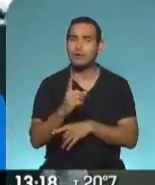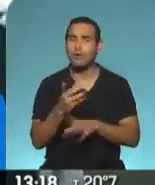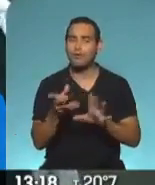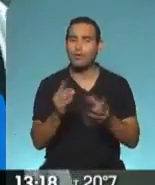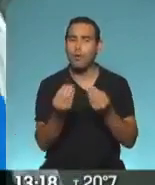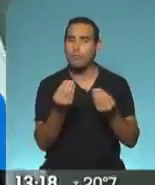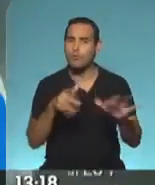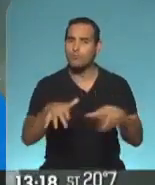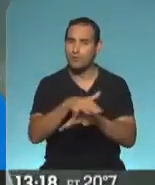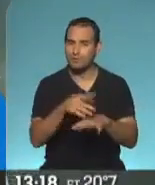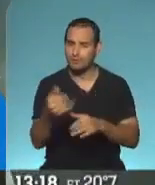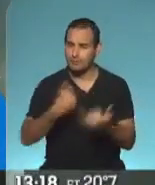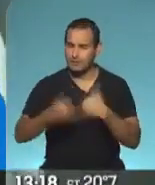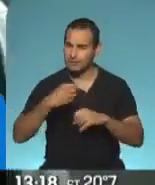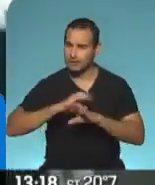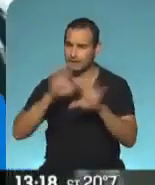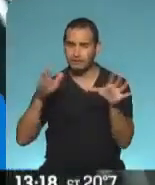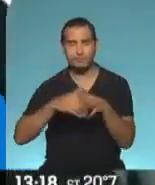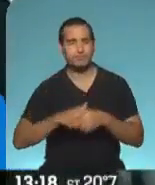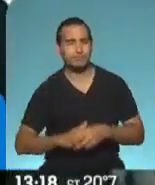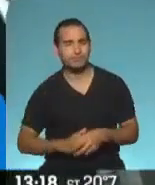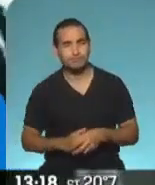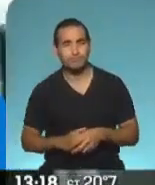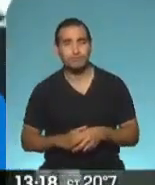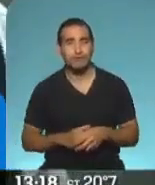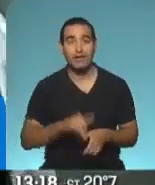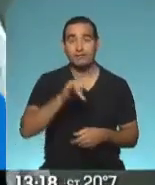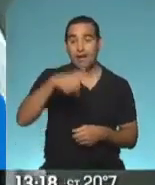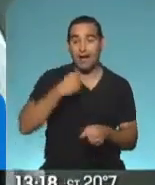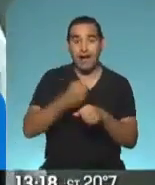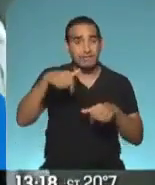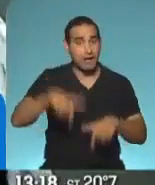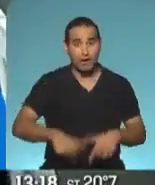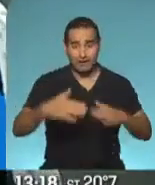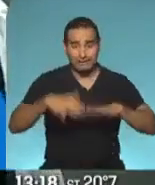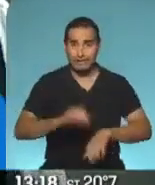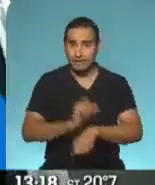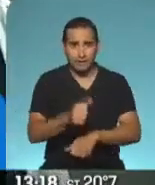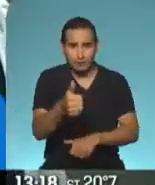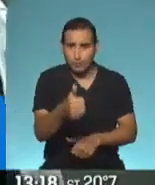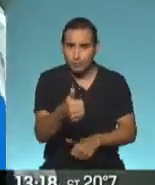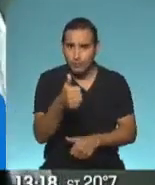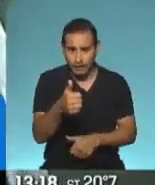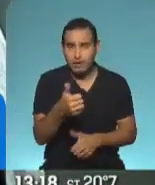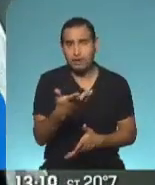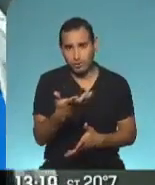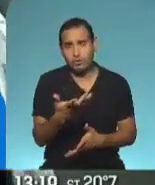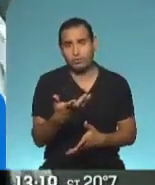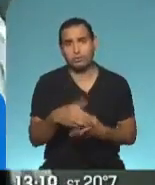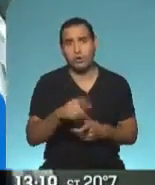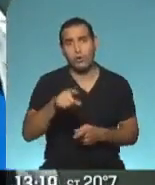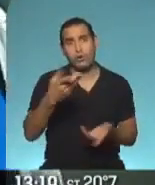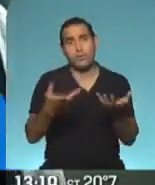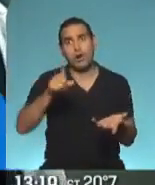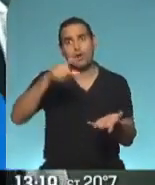en que circulaban. Explíquemelo, por favor. Mire, la verdad que el éxito que tuvimos hasta ahora con la cuarentena, éxito relativo comparado con lo